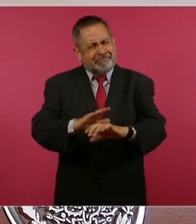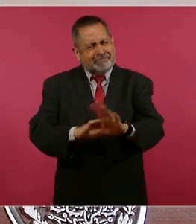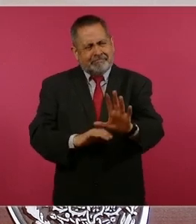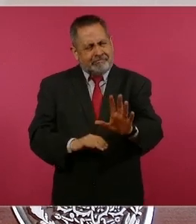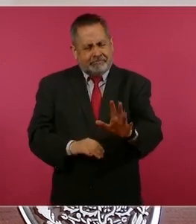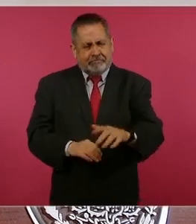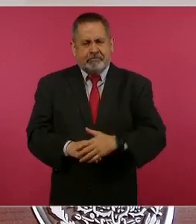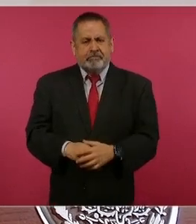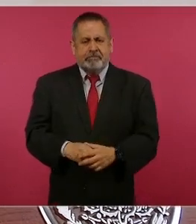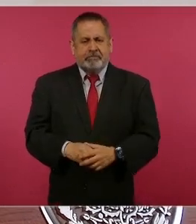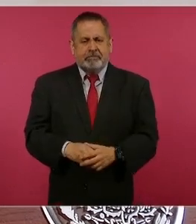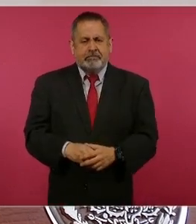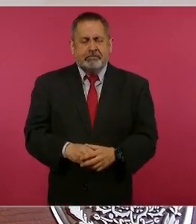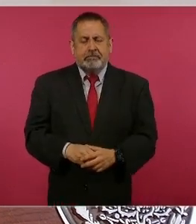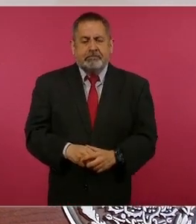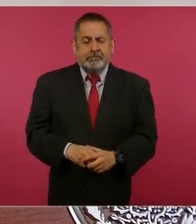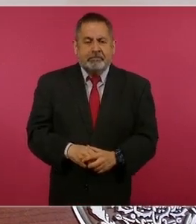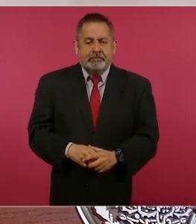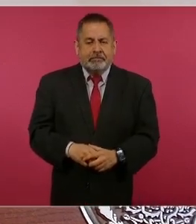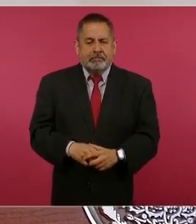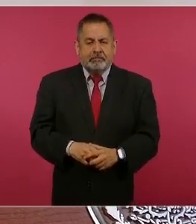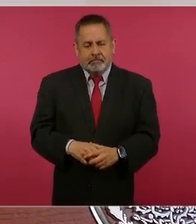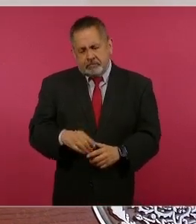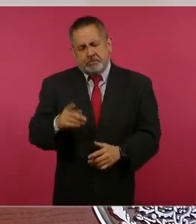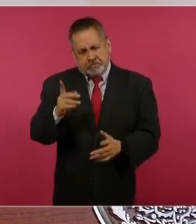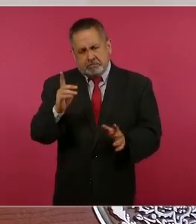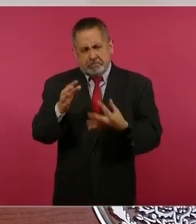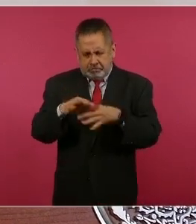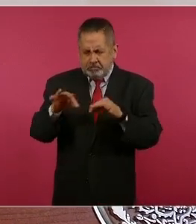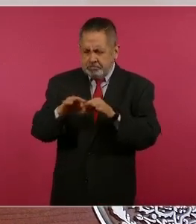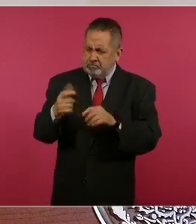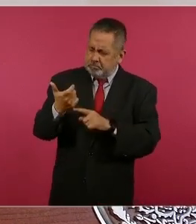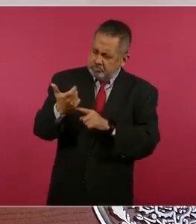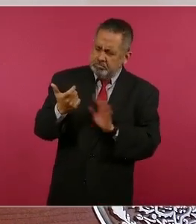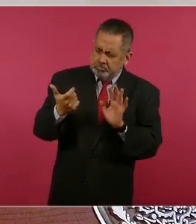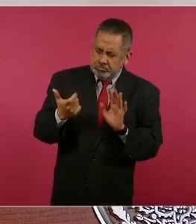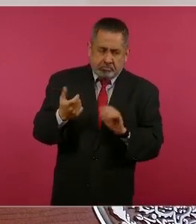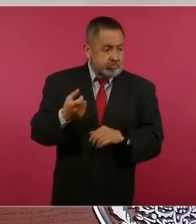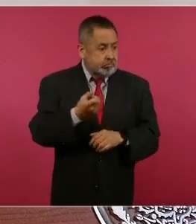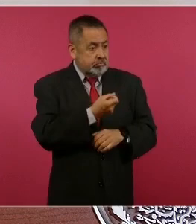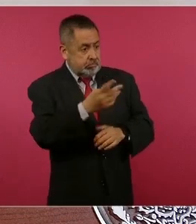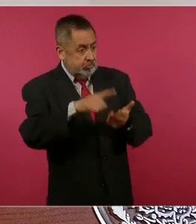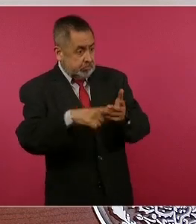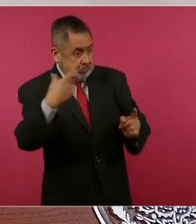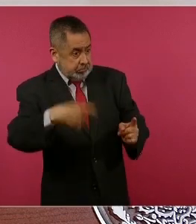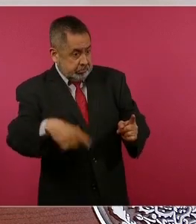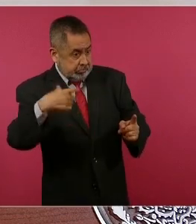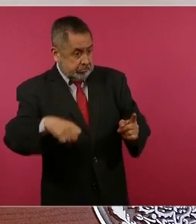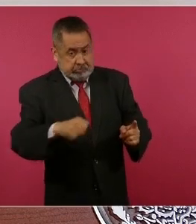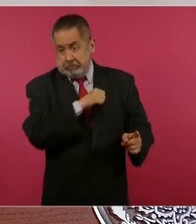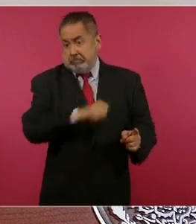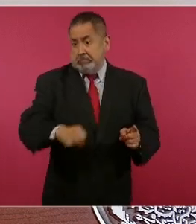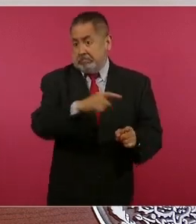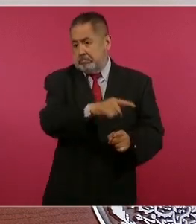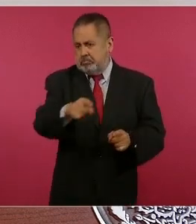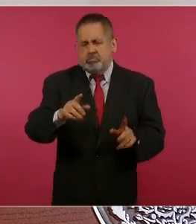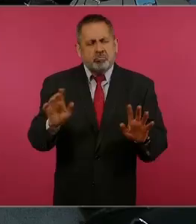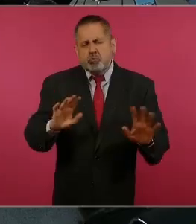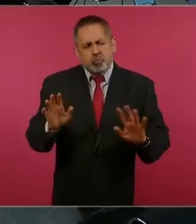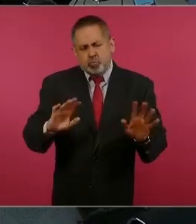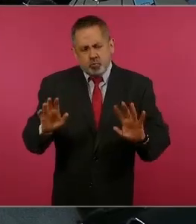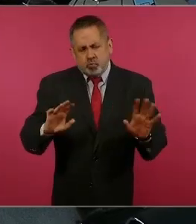Claro que es importante y no todo el que tiene es malvado y